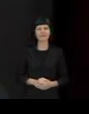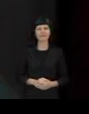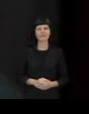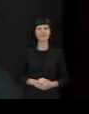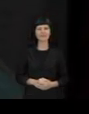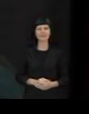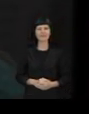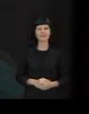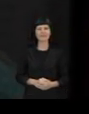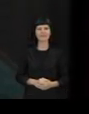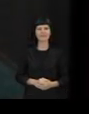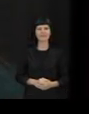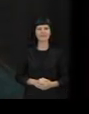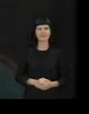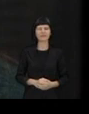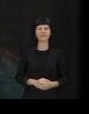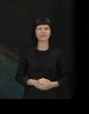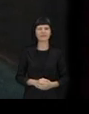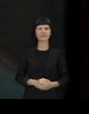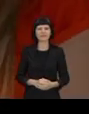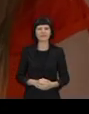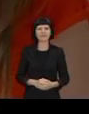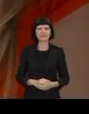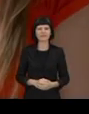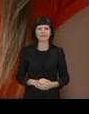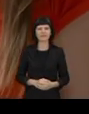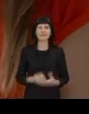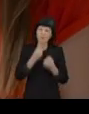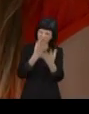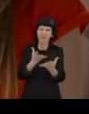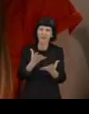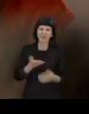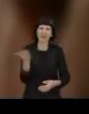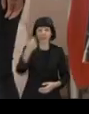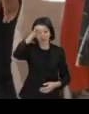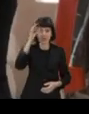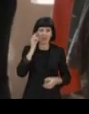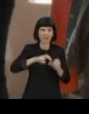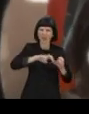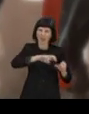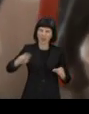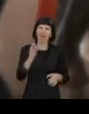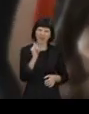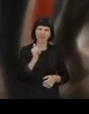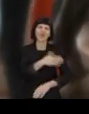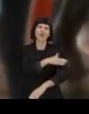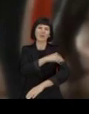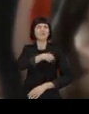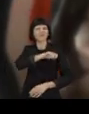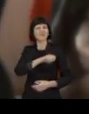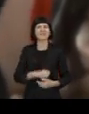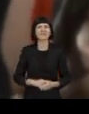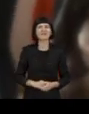Pero como digo, también es cierto que estamos constatando que se debe a que también las jóvenes y sus